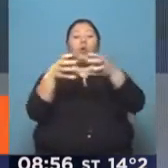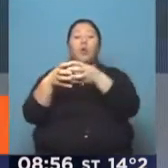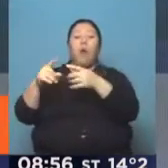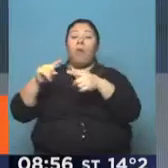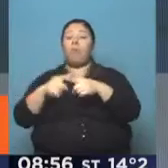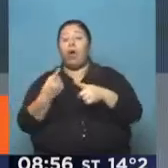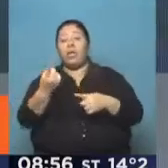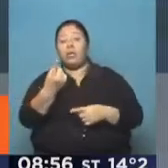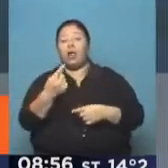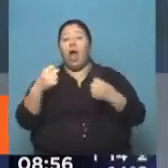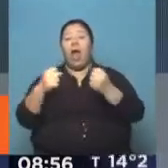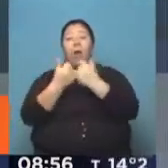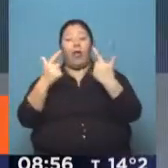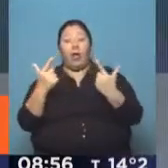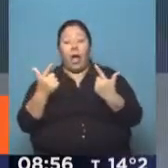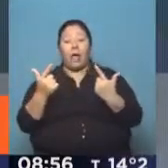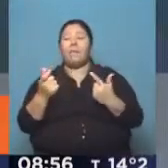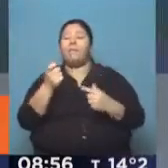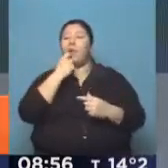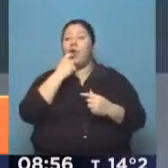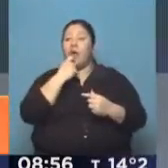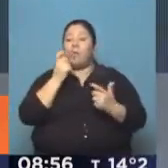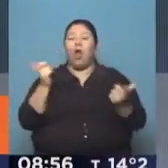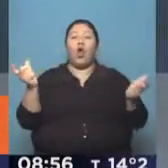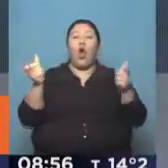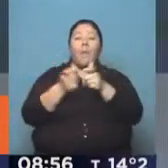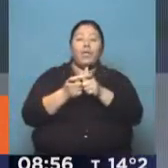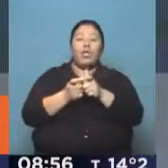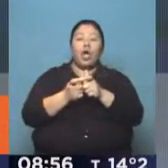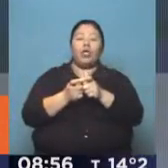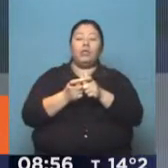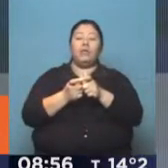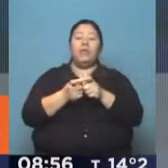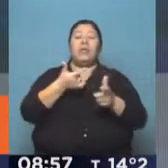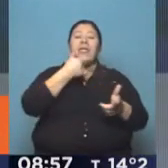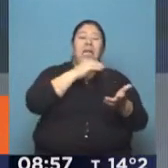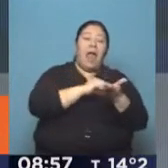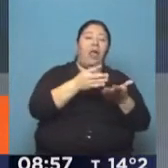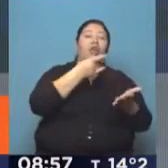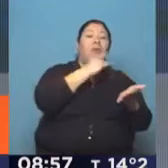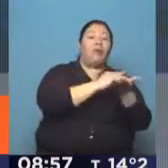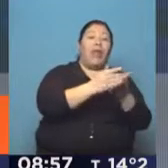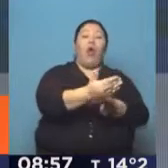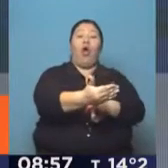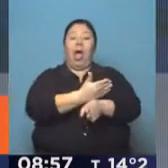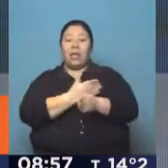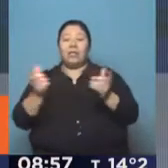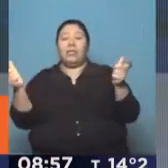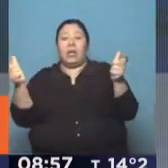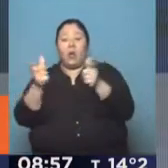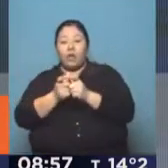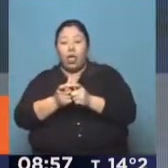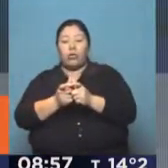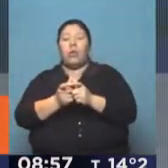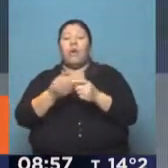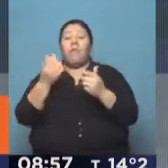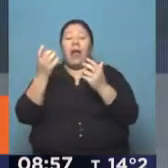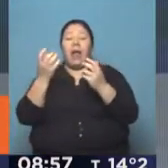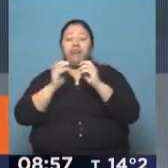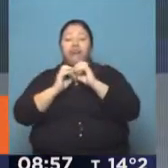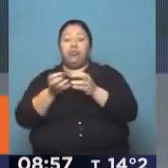siquiera ponerlo a debate en una comisión no esperamos que se pueda discutir y que dé las explicaciones de por qué se mantiene esto como también